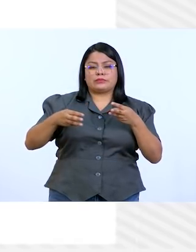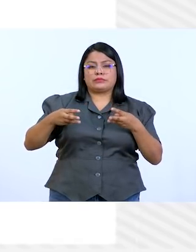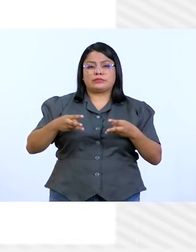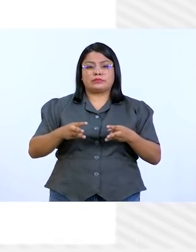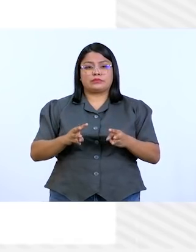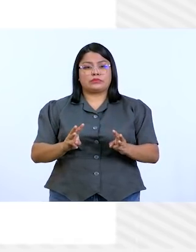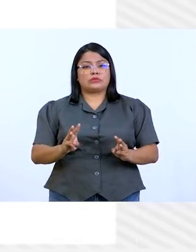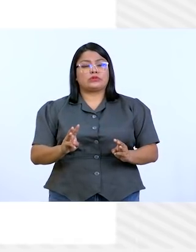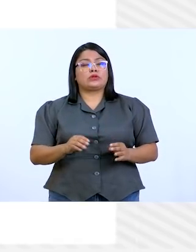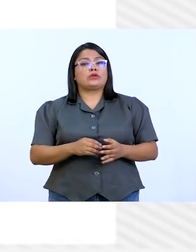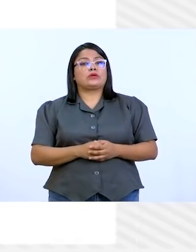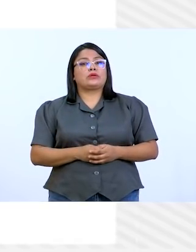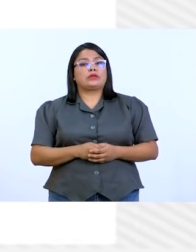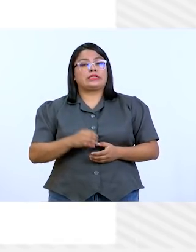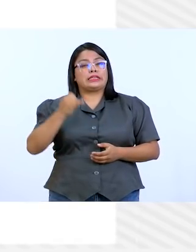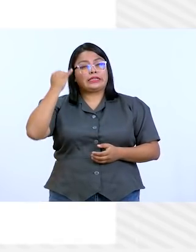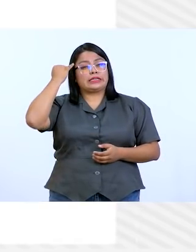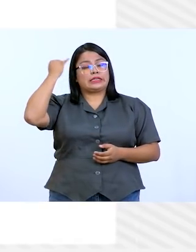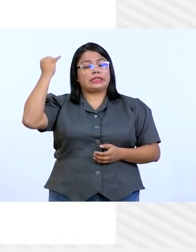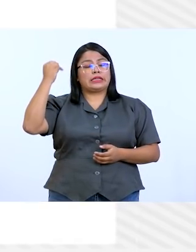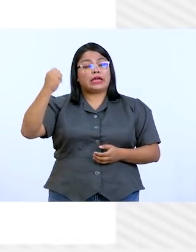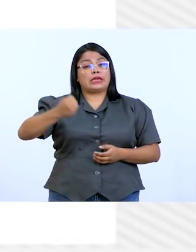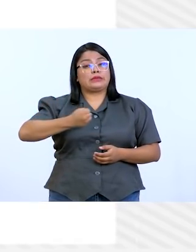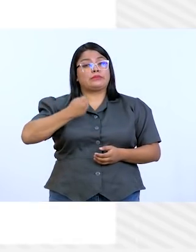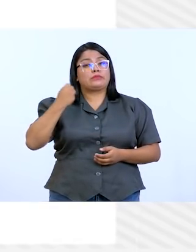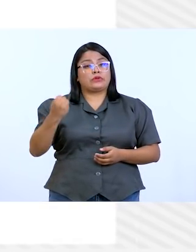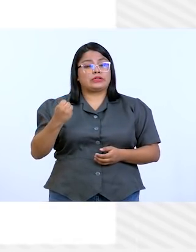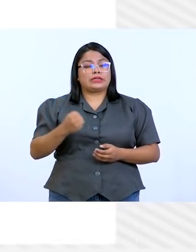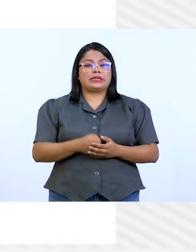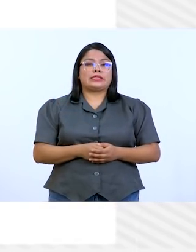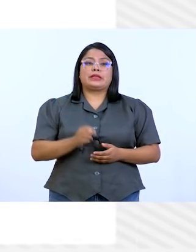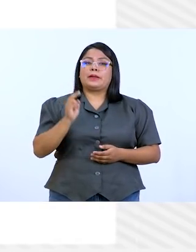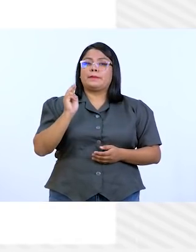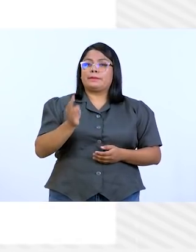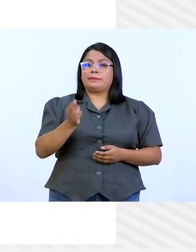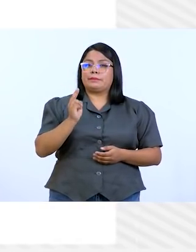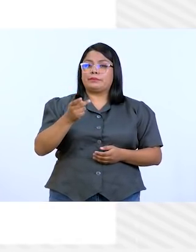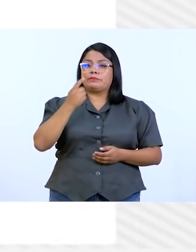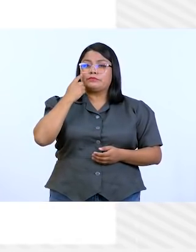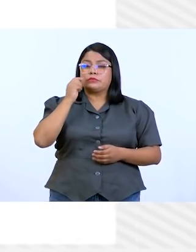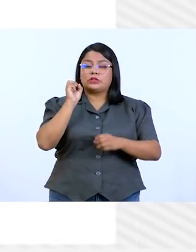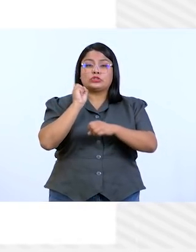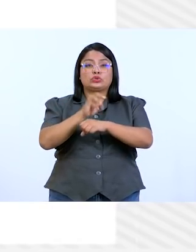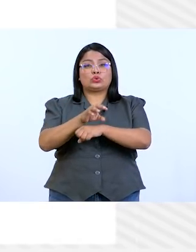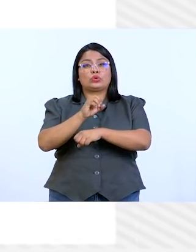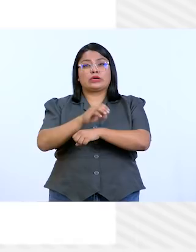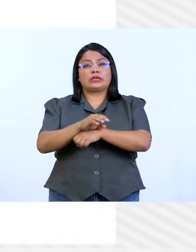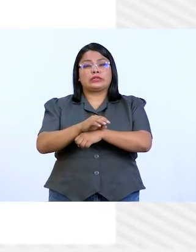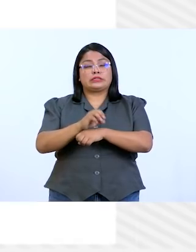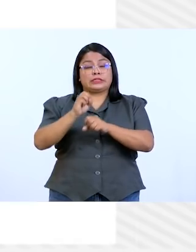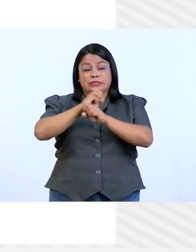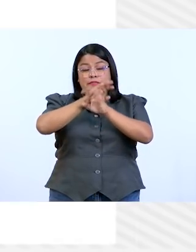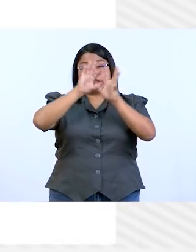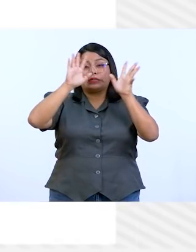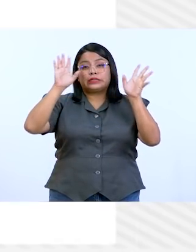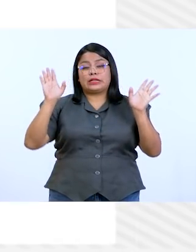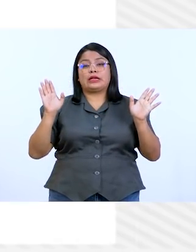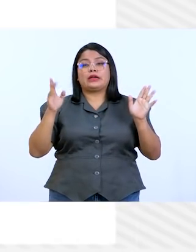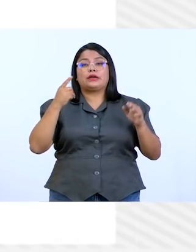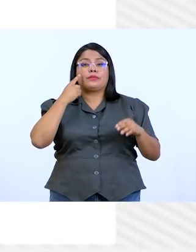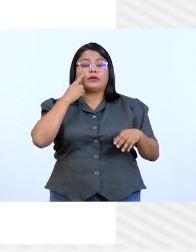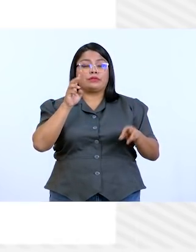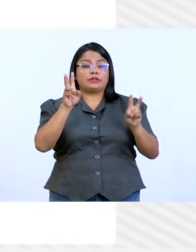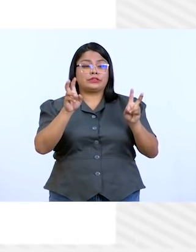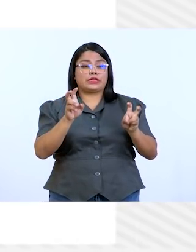guía metodológica como puntos claves. Asimismo, encontramos las sugerencias puntuales para